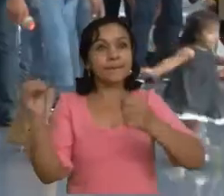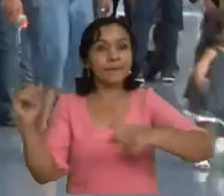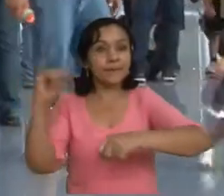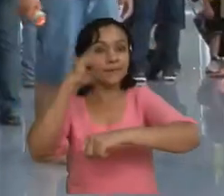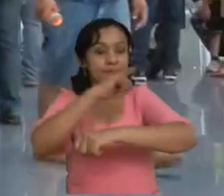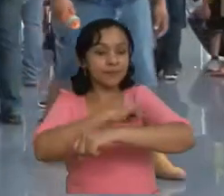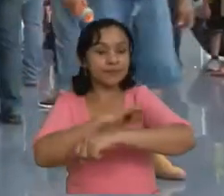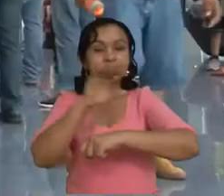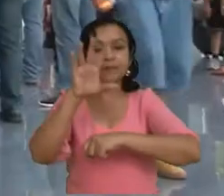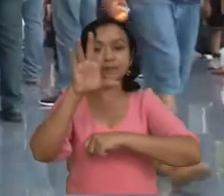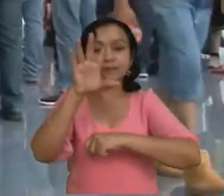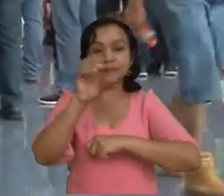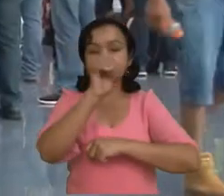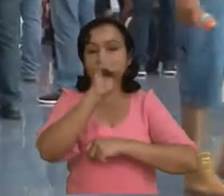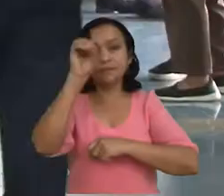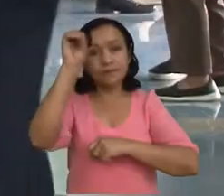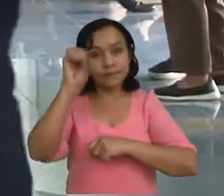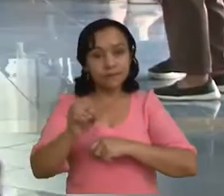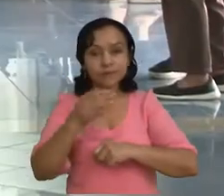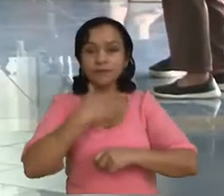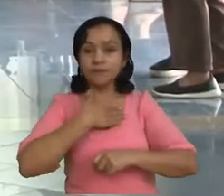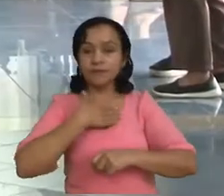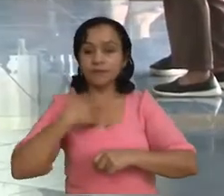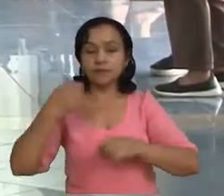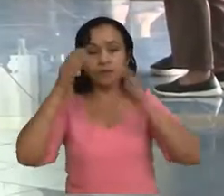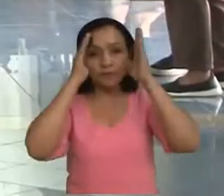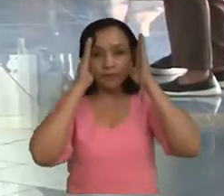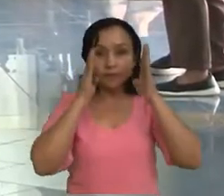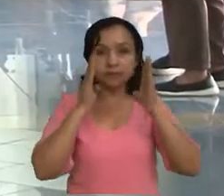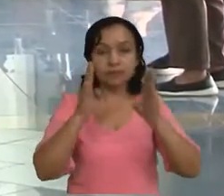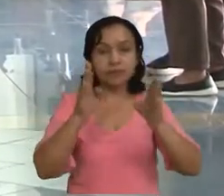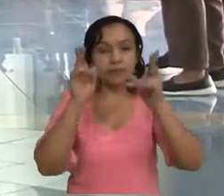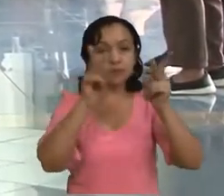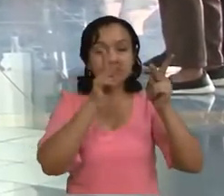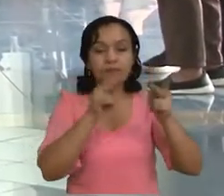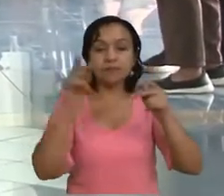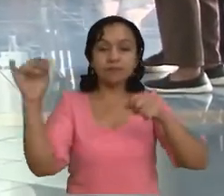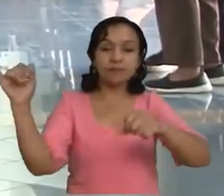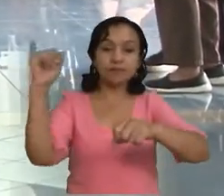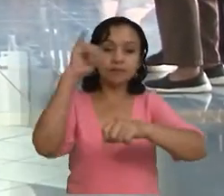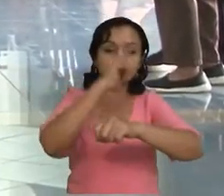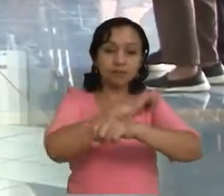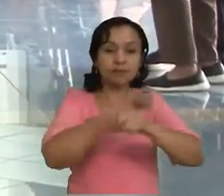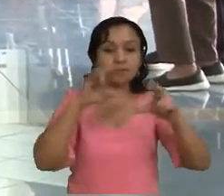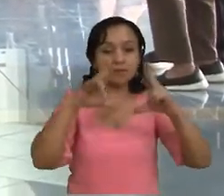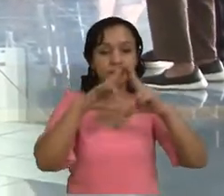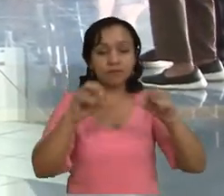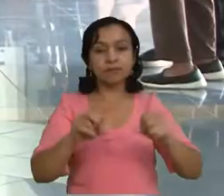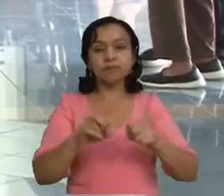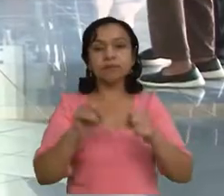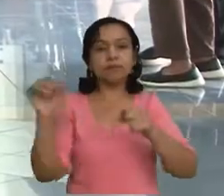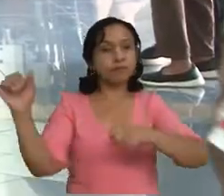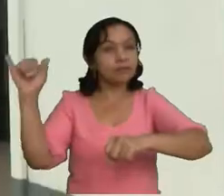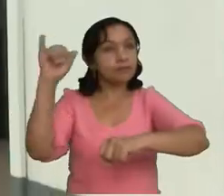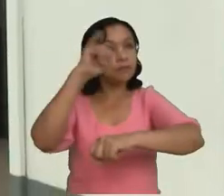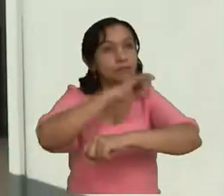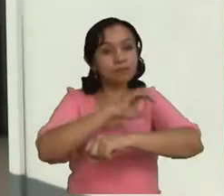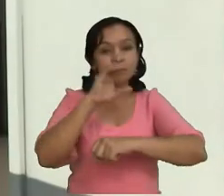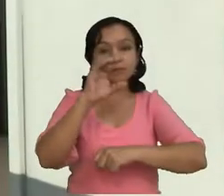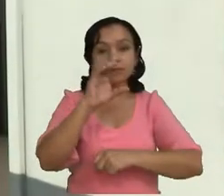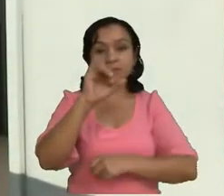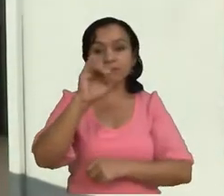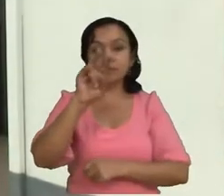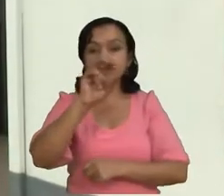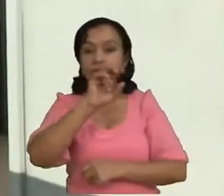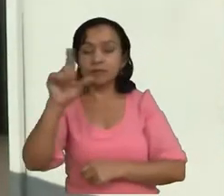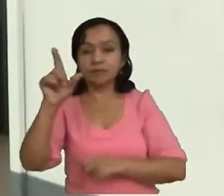un 50% para mejorar la atención a nacionales y extranjeros. Asimismo, la Dirección de Aeronáutica Civil